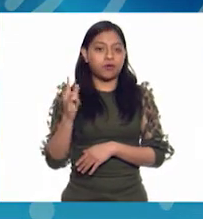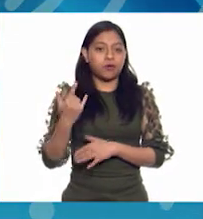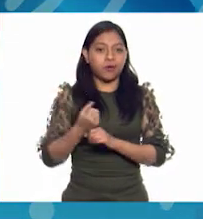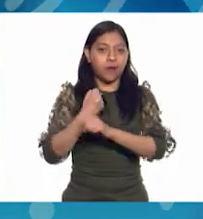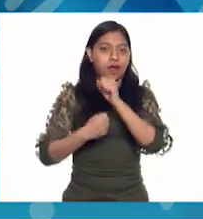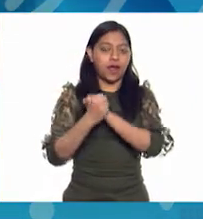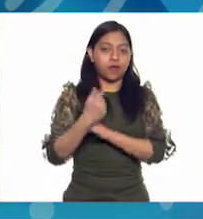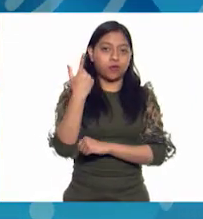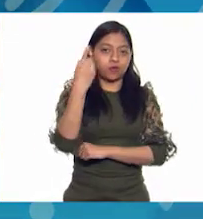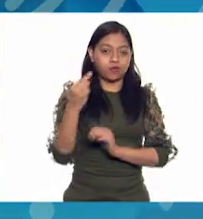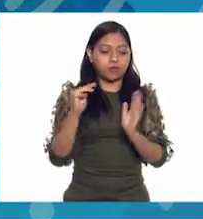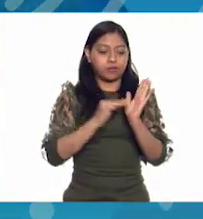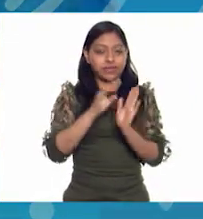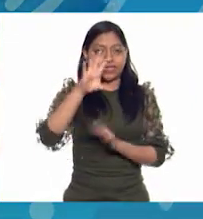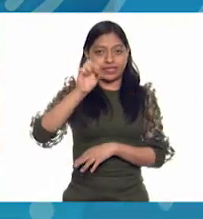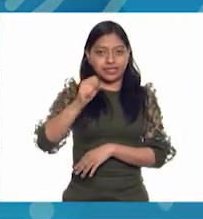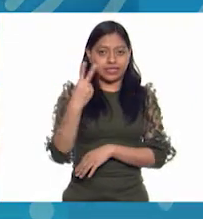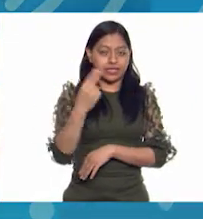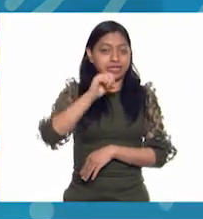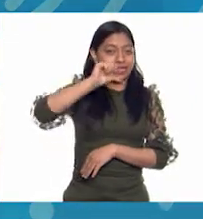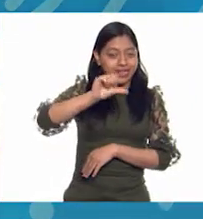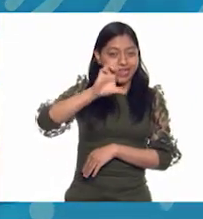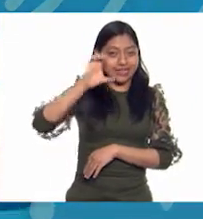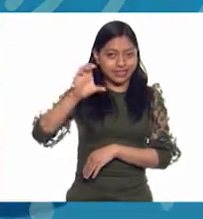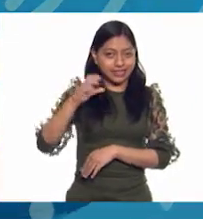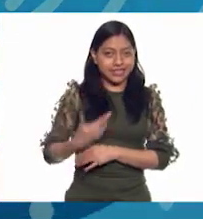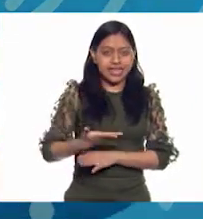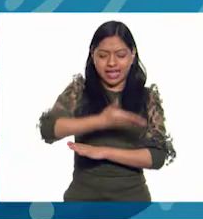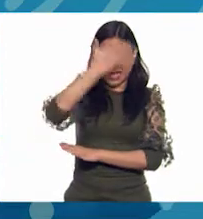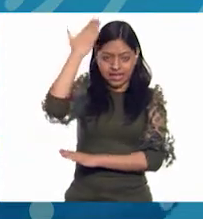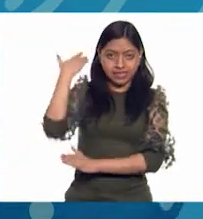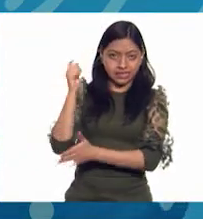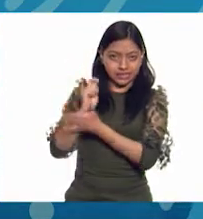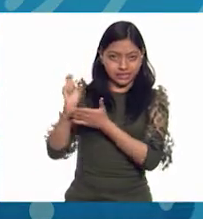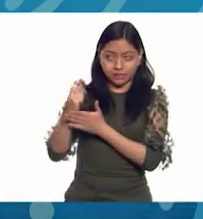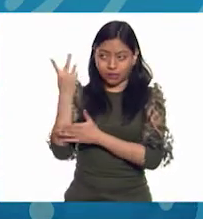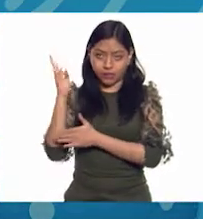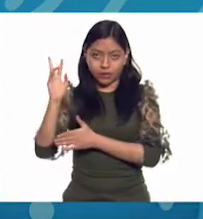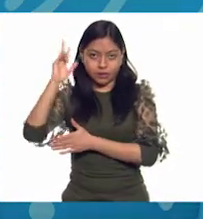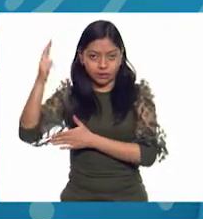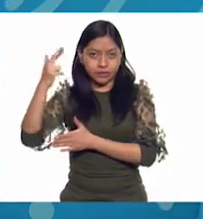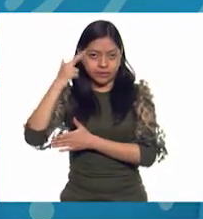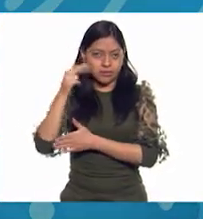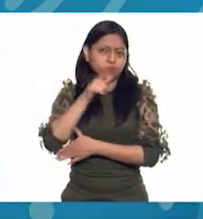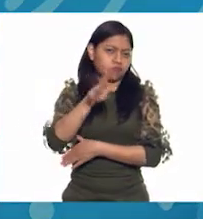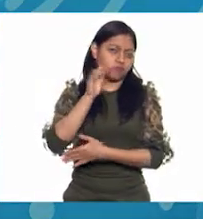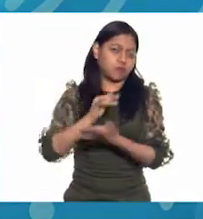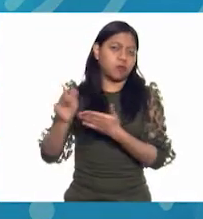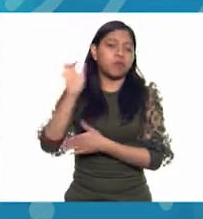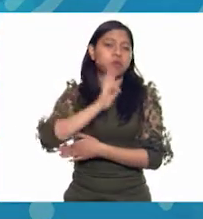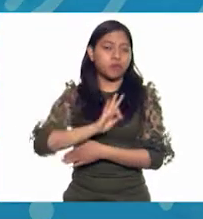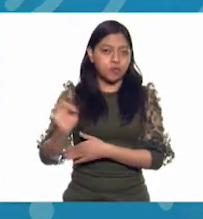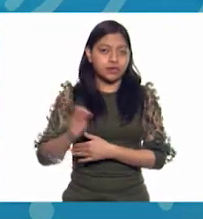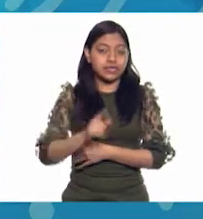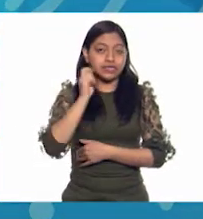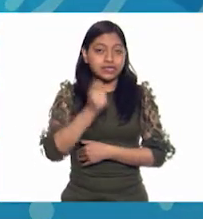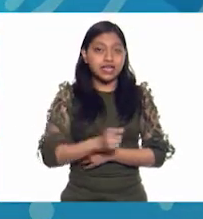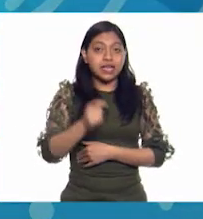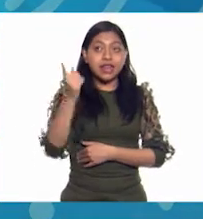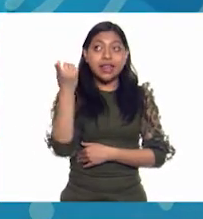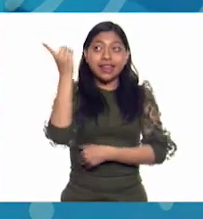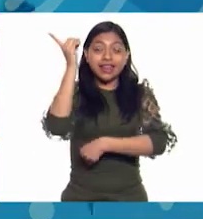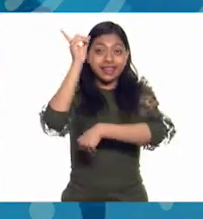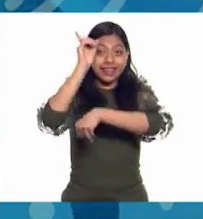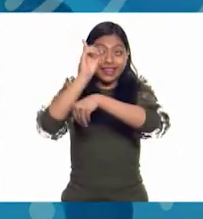1062 a.C., donde en las crónicas de los primeros reyes se puede leer: se transformó el día en la noche